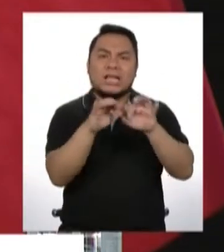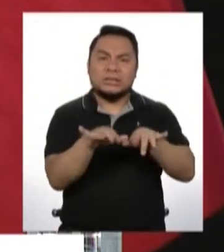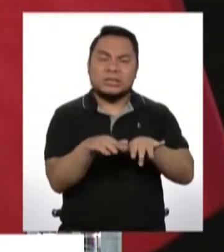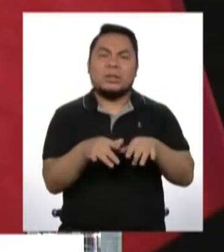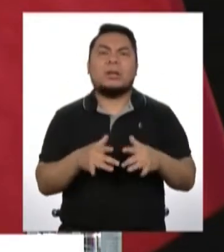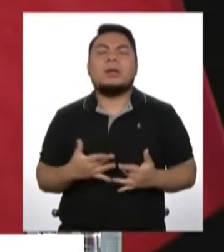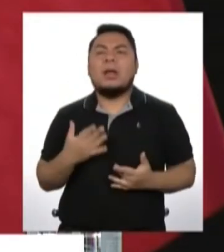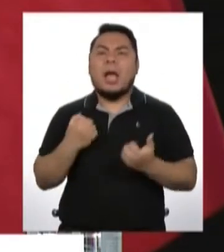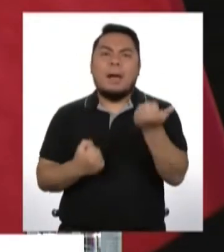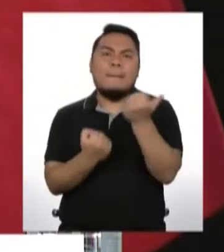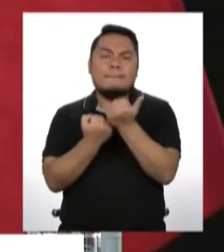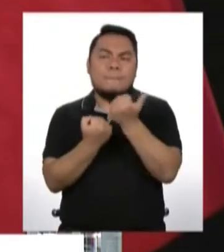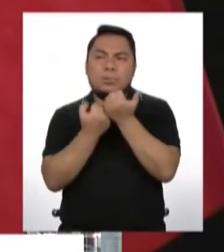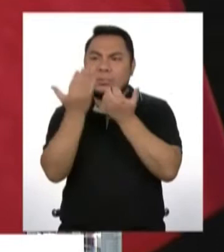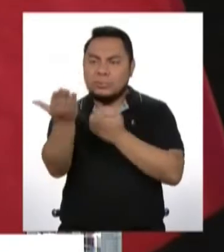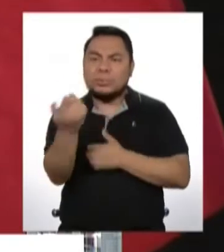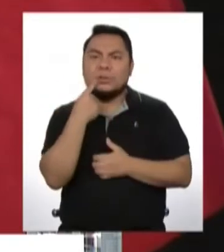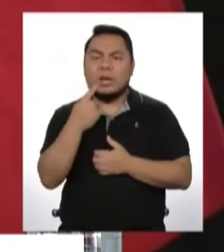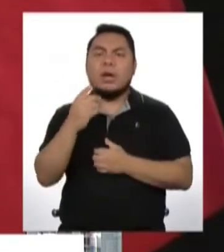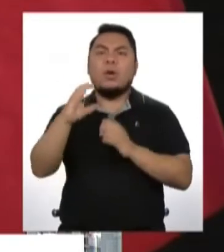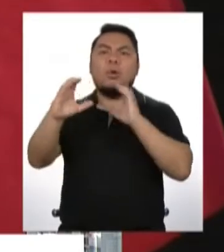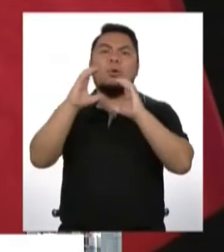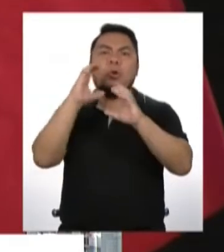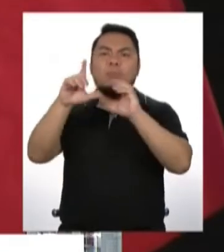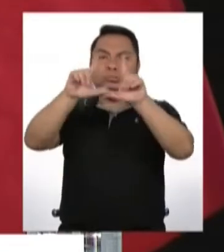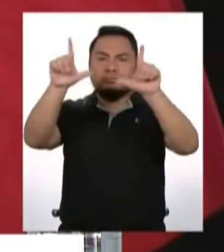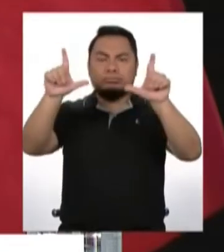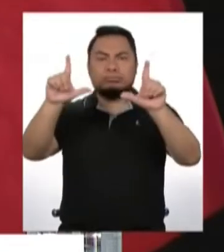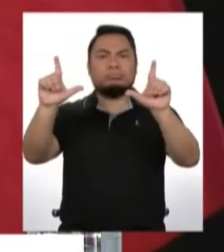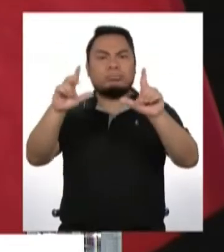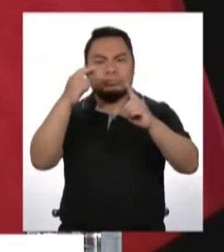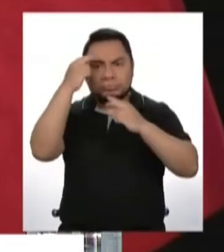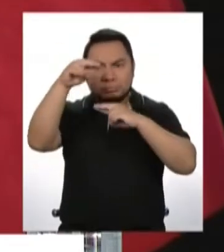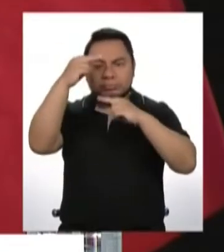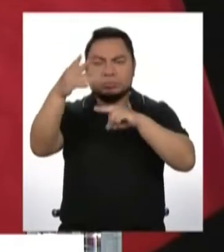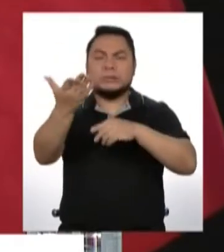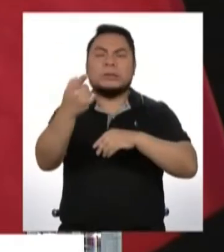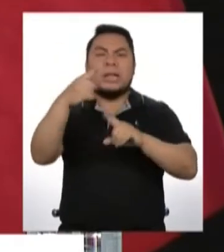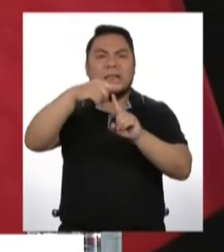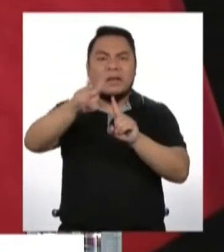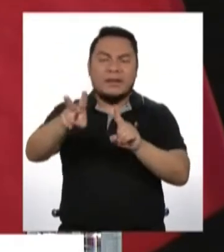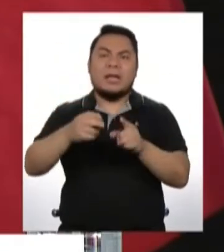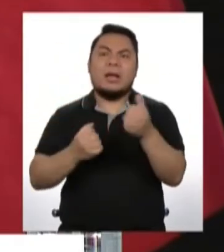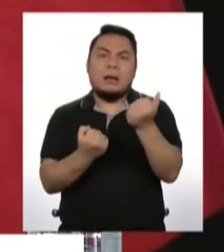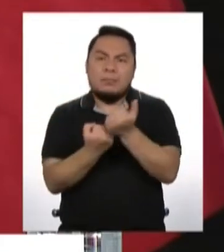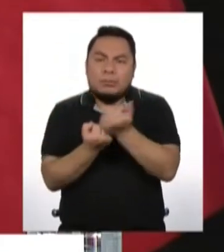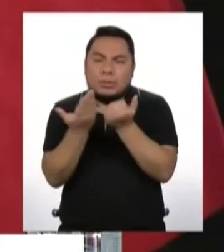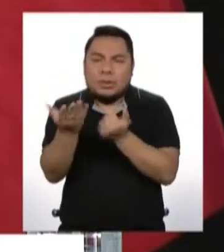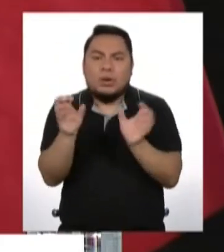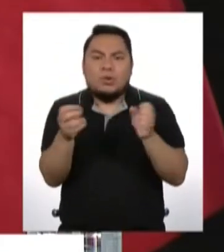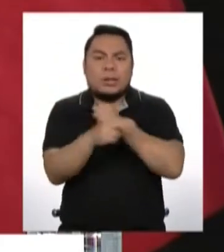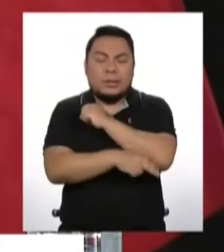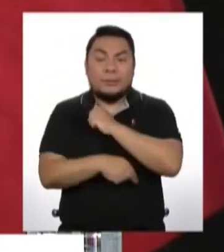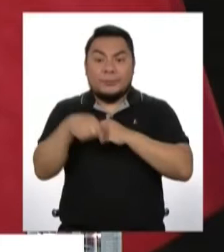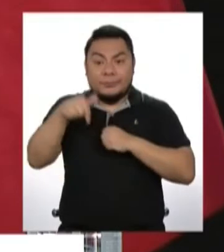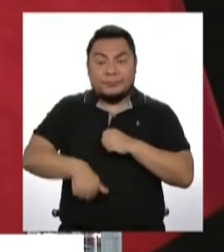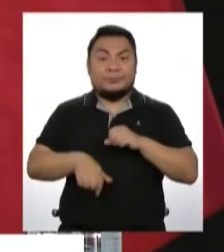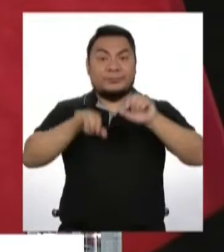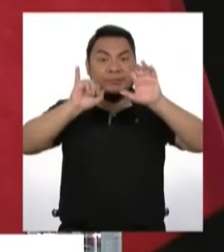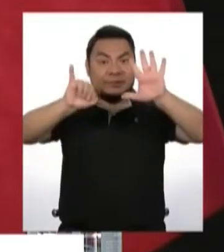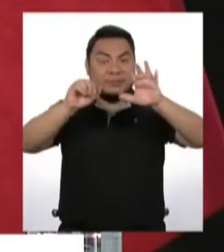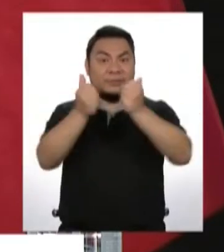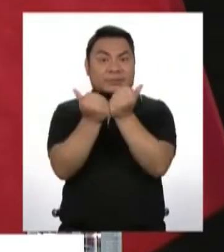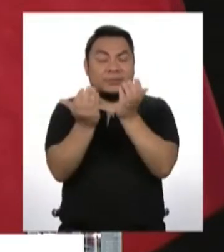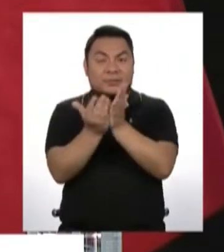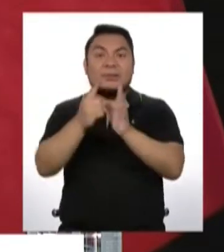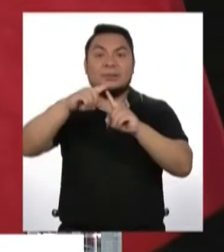los medios de comunicación, principalmente iniciando este lunes 6 con